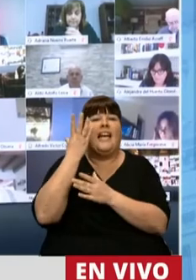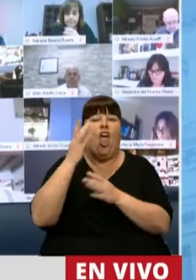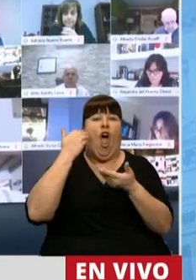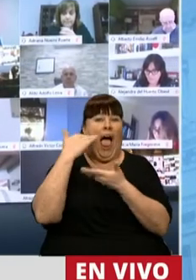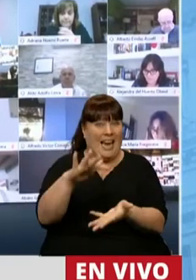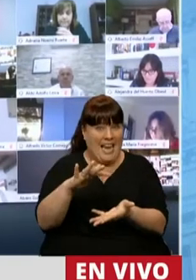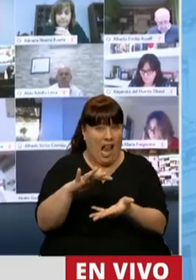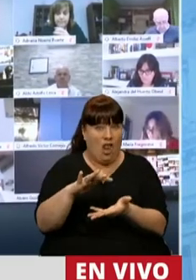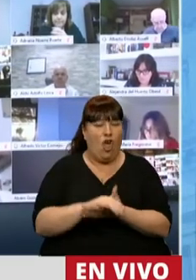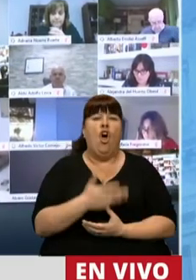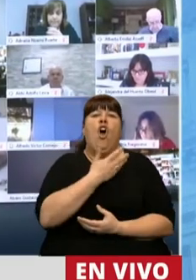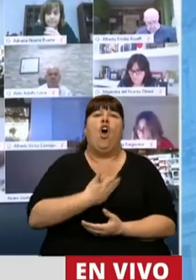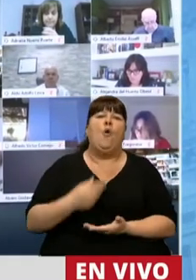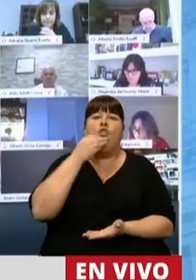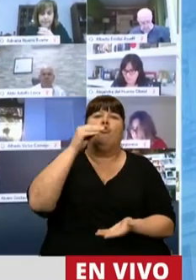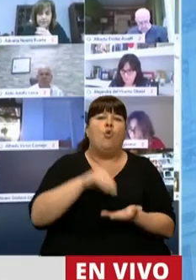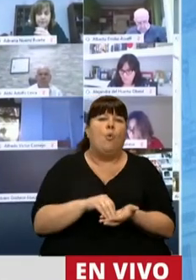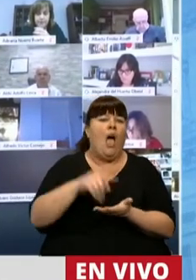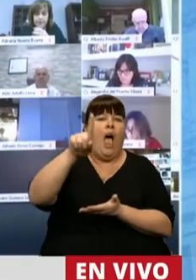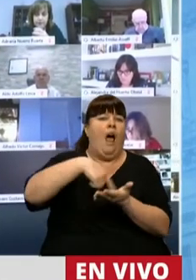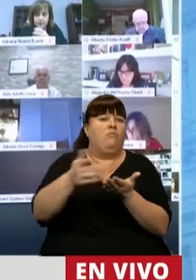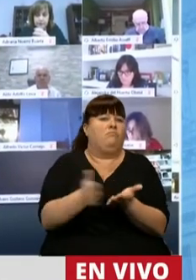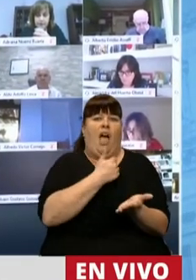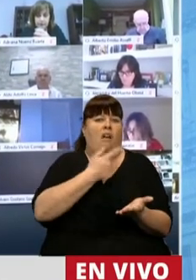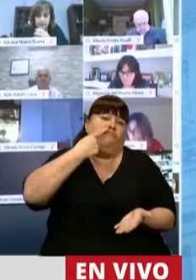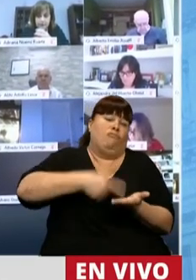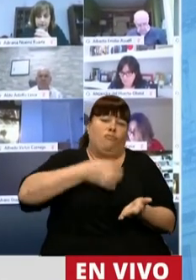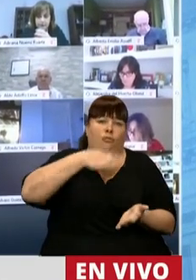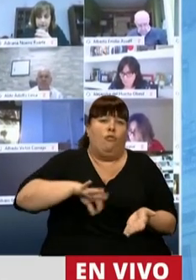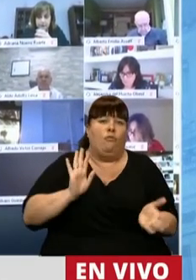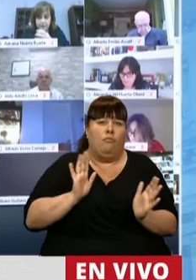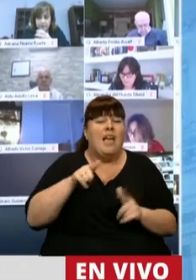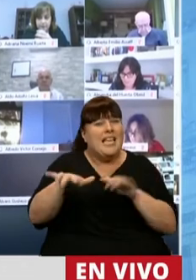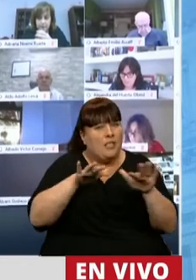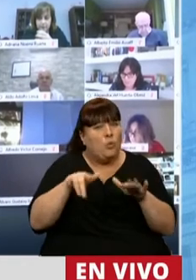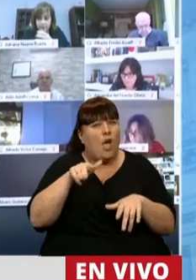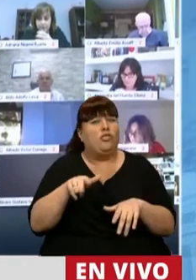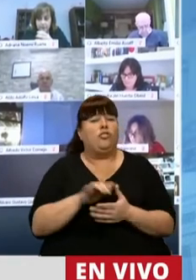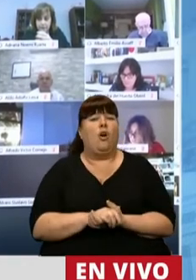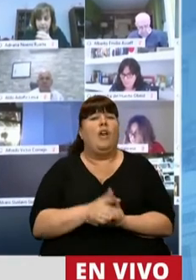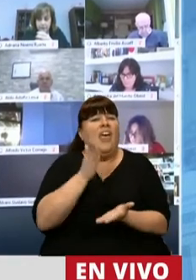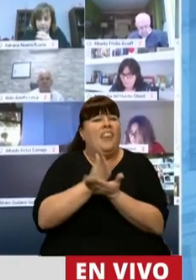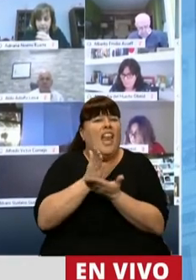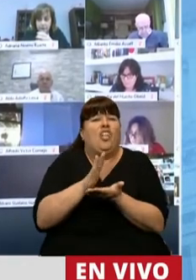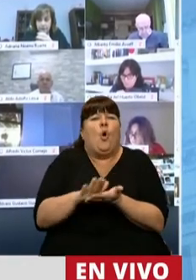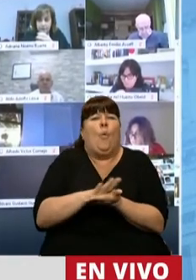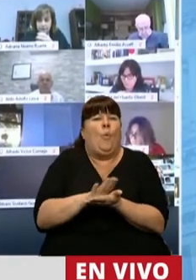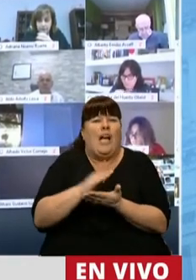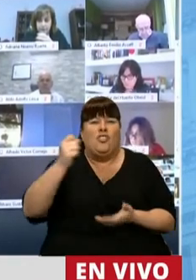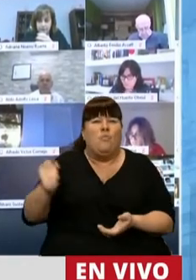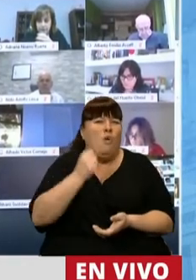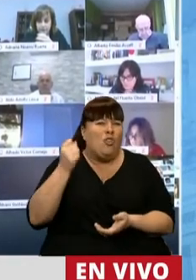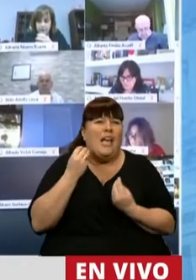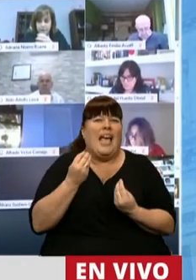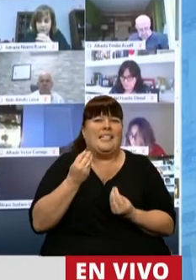del aguinaldo, el gobierno del Chubut lo ha derogado de facto. Esta situación afecta un derecho tan básico, tan